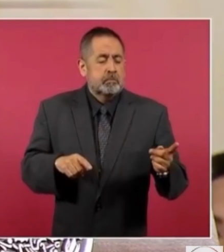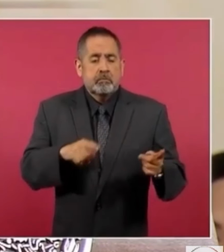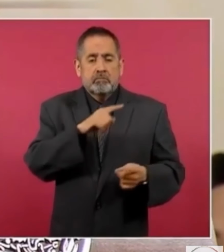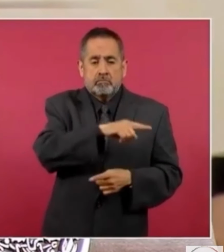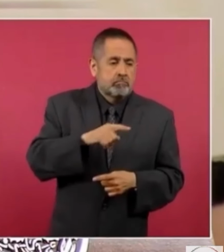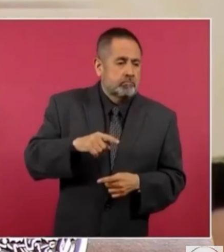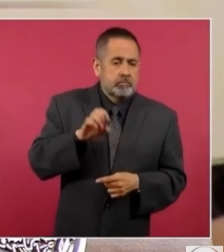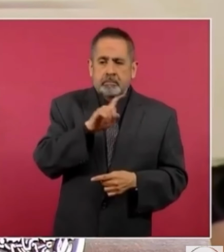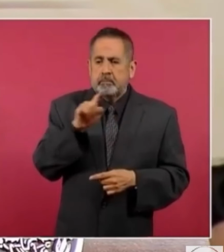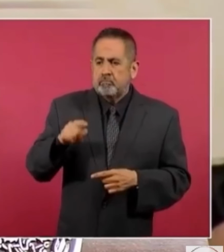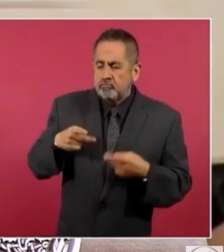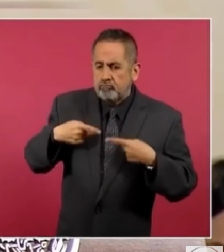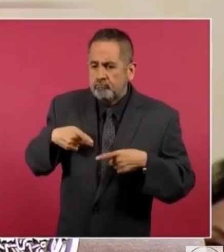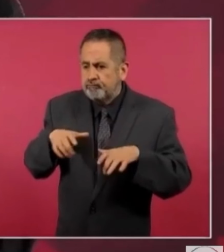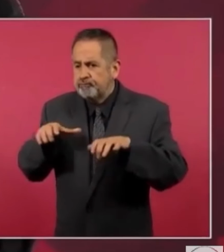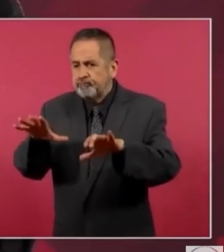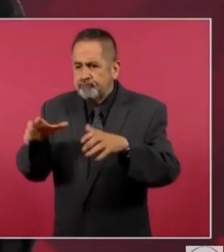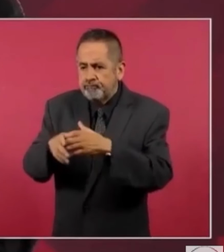pública,